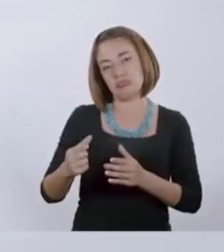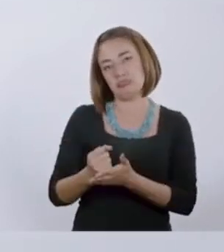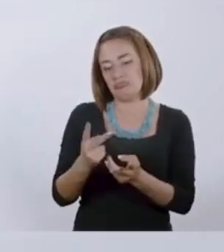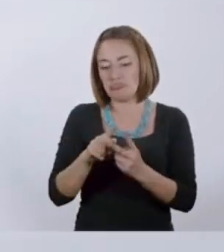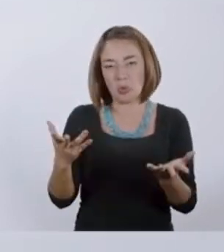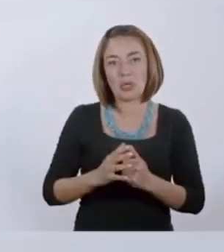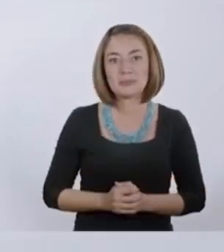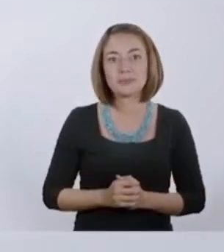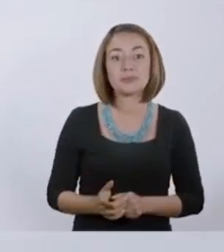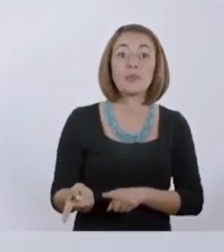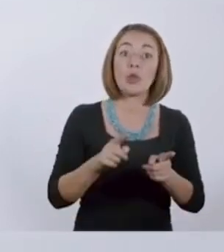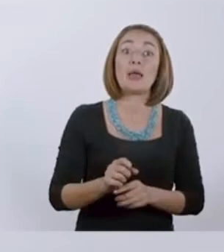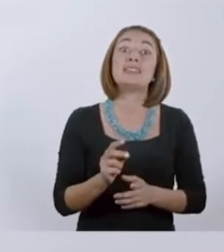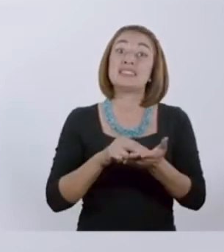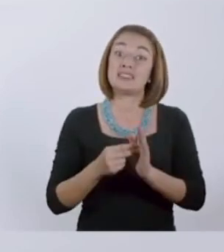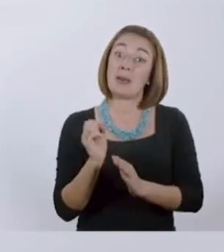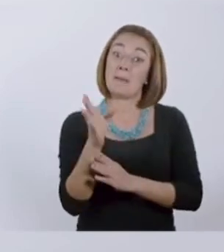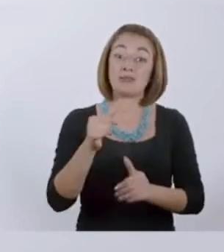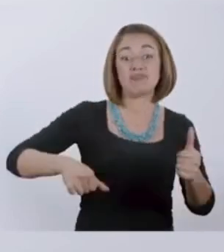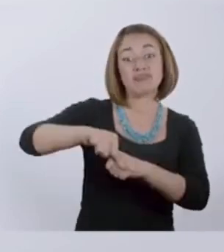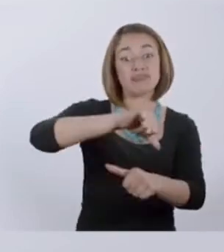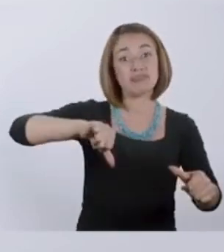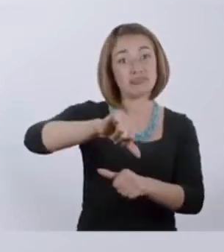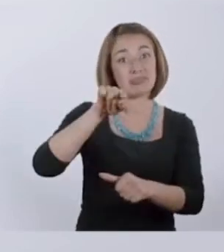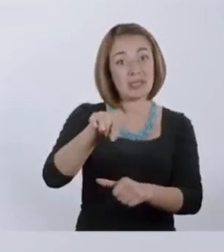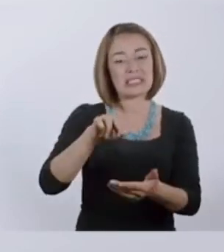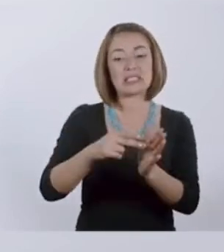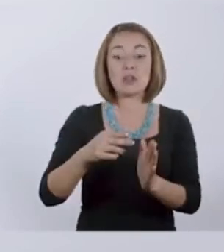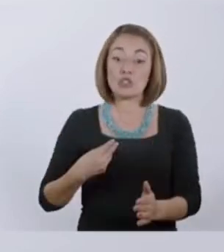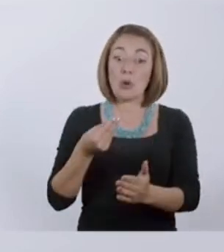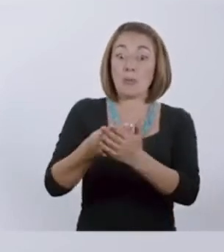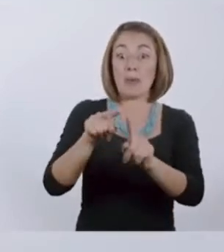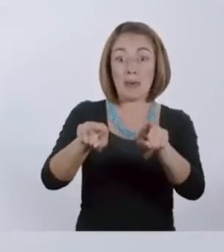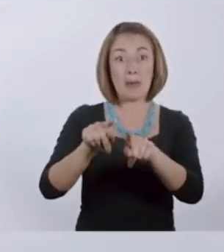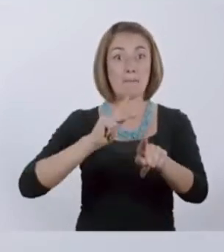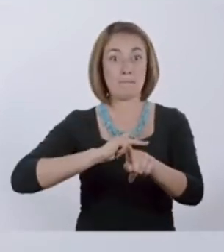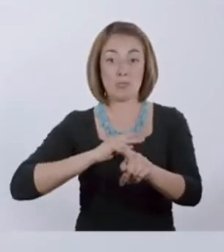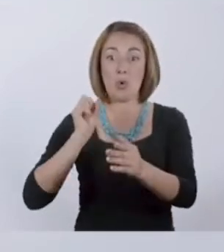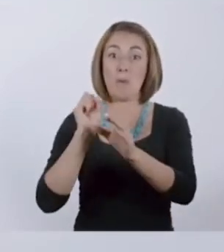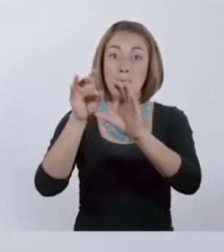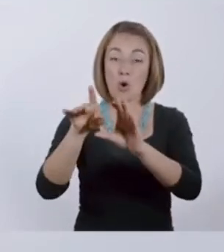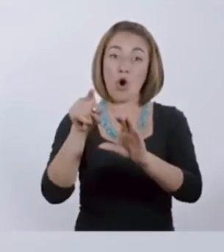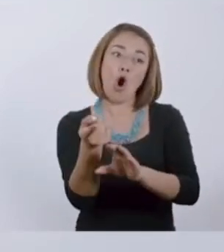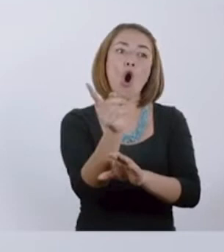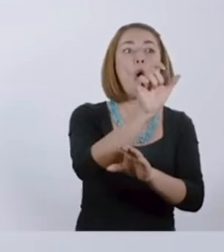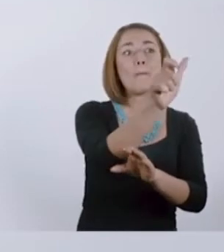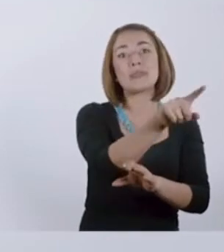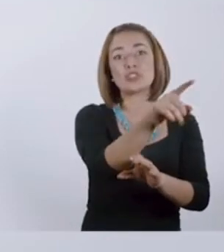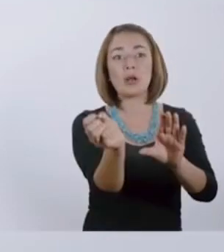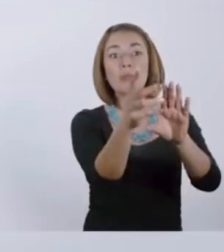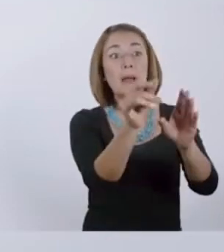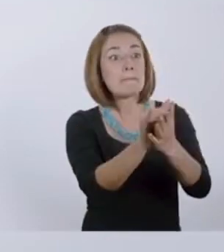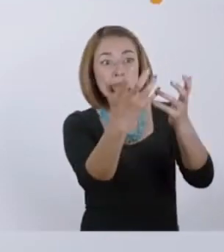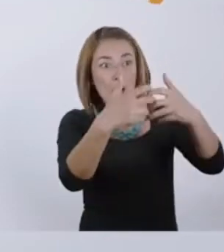entidad financiera, tarjetas de crédito. Transferencias. Son operaciones que le permiten a una persona transferir dinero a una cuenta propia o